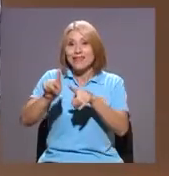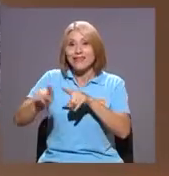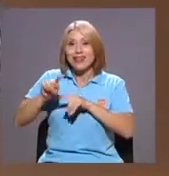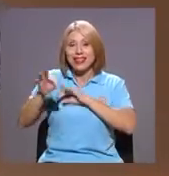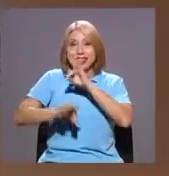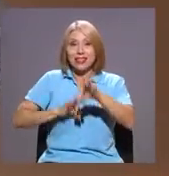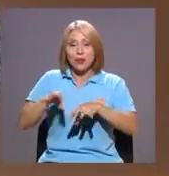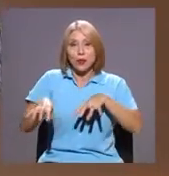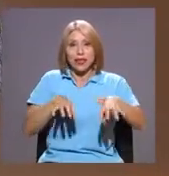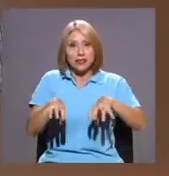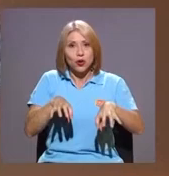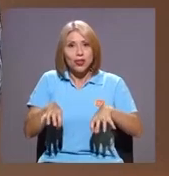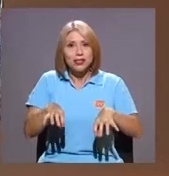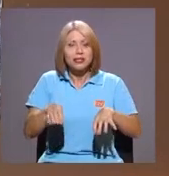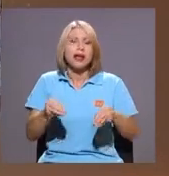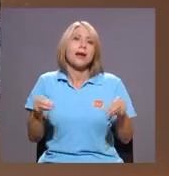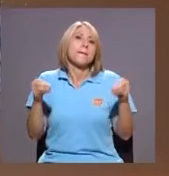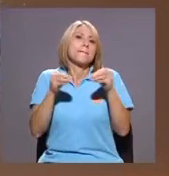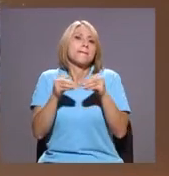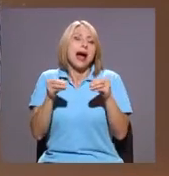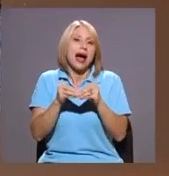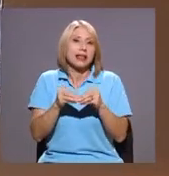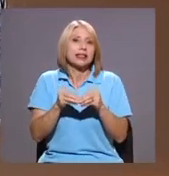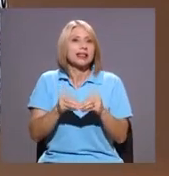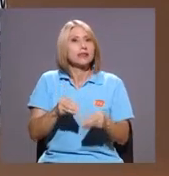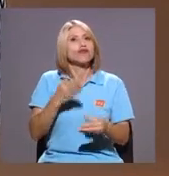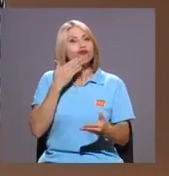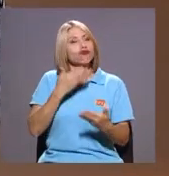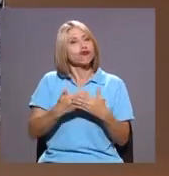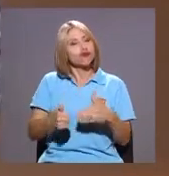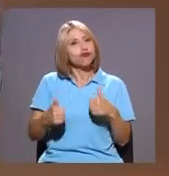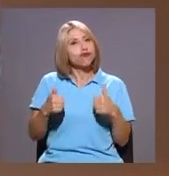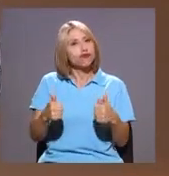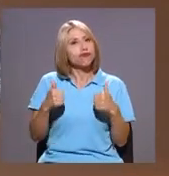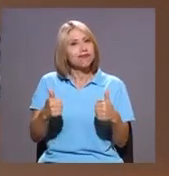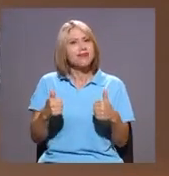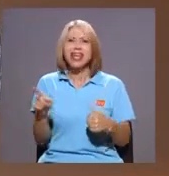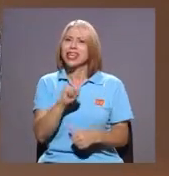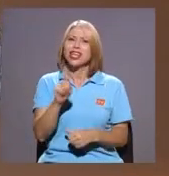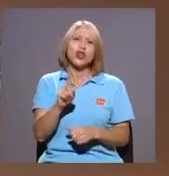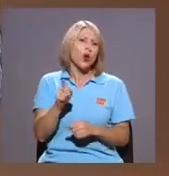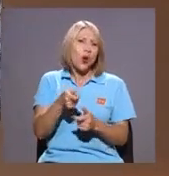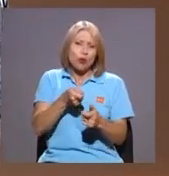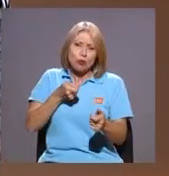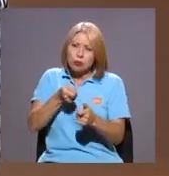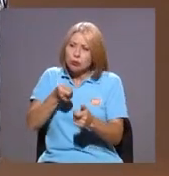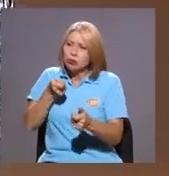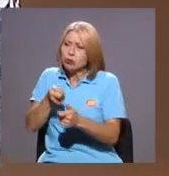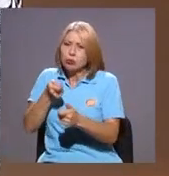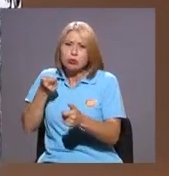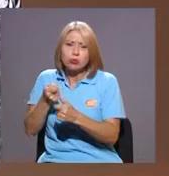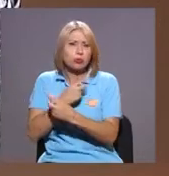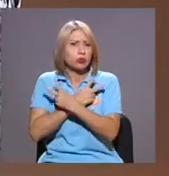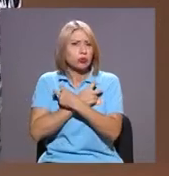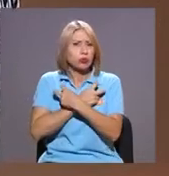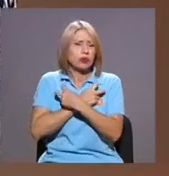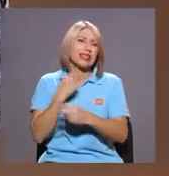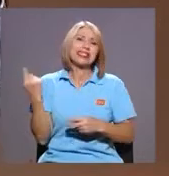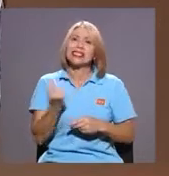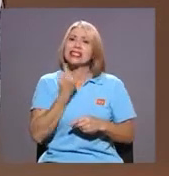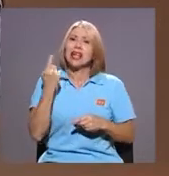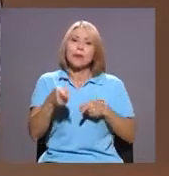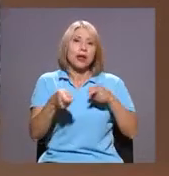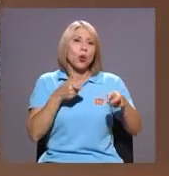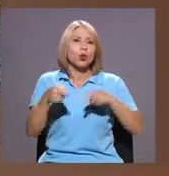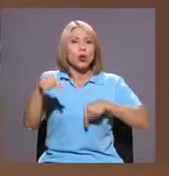acciones son mucho más efectivas que la fumigación, al final de cuentas. Siempre el control químico, eventualmente,